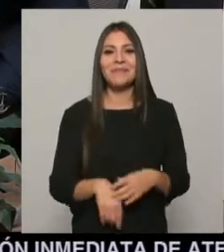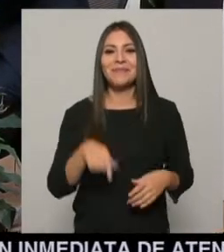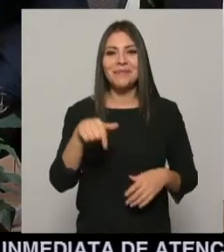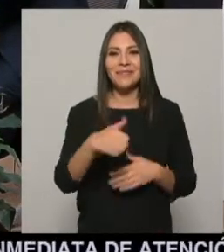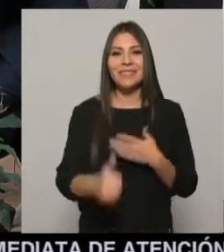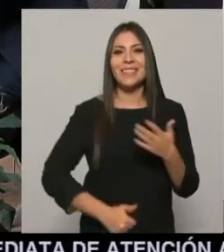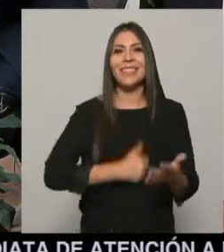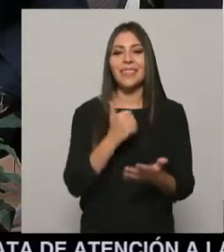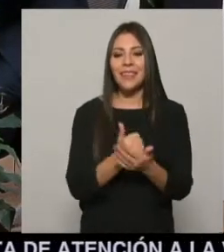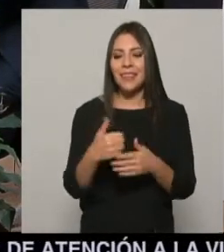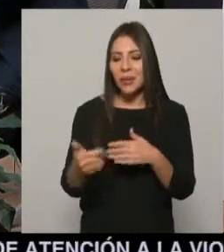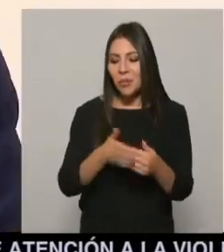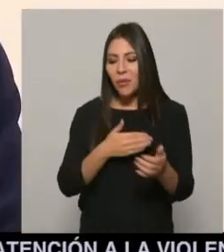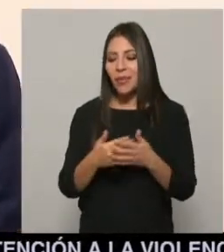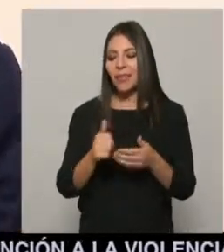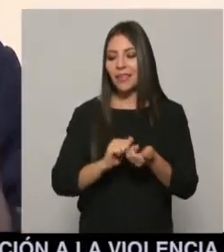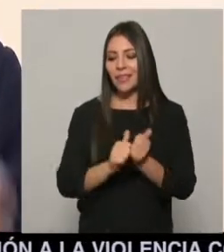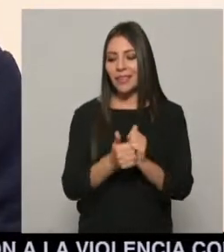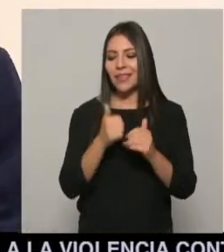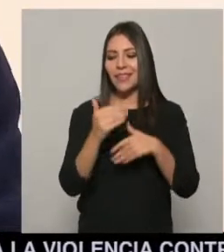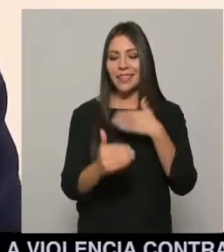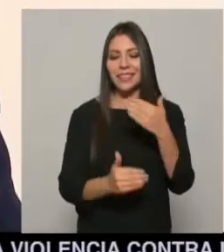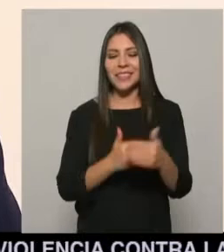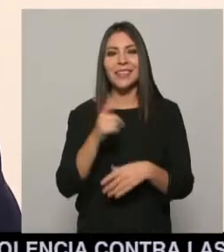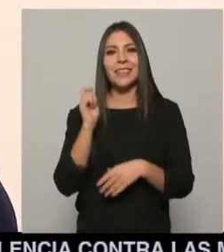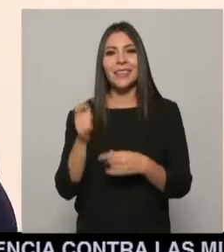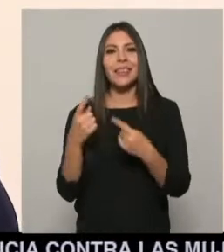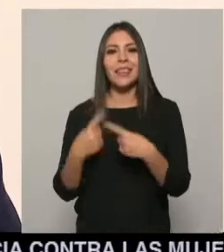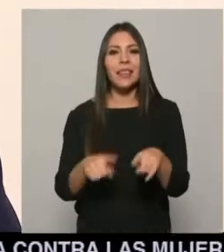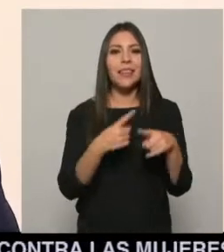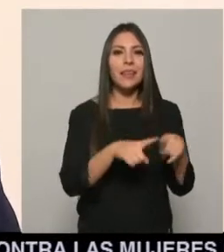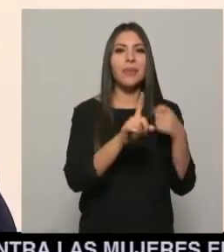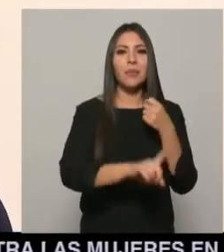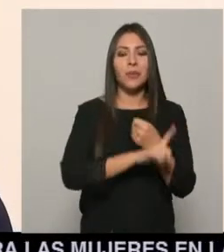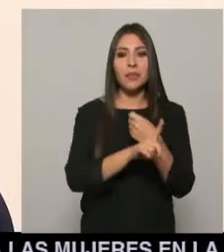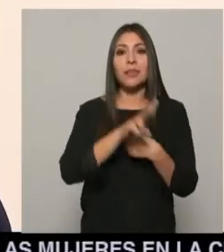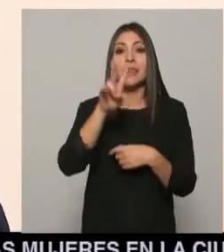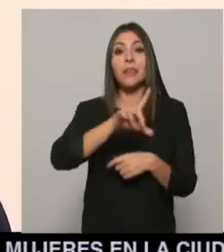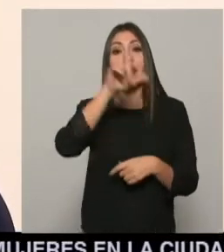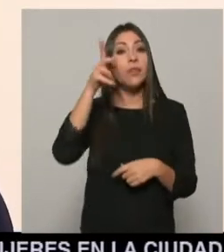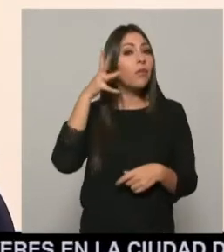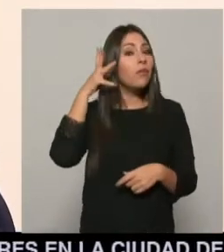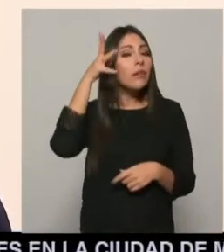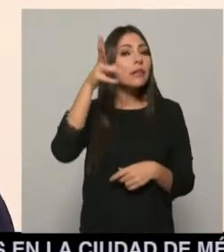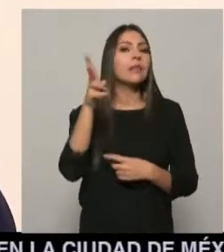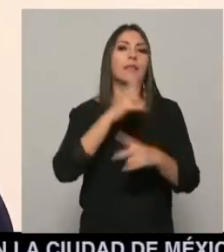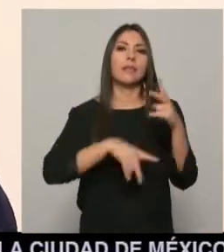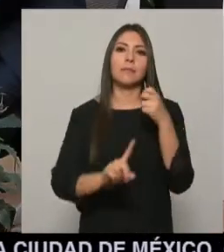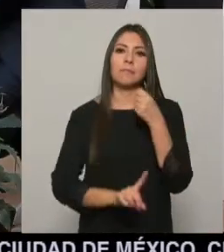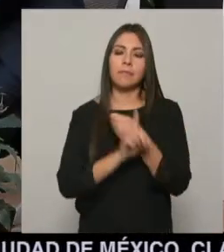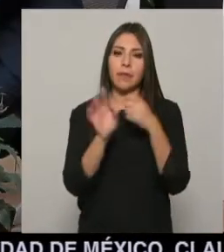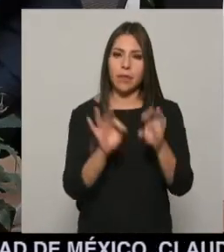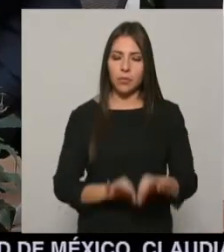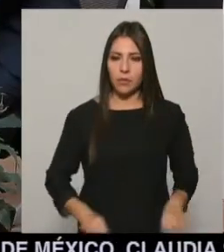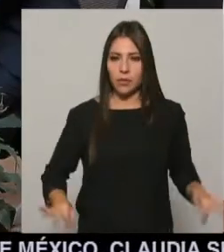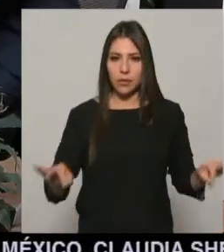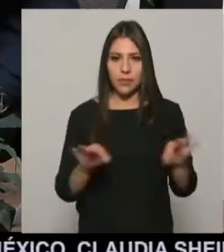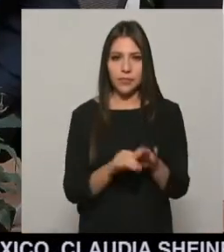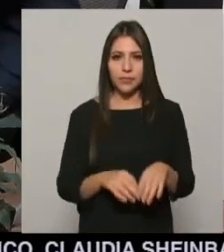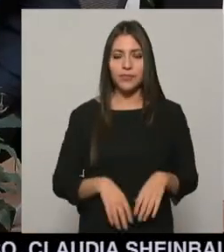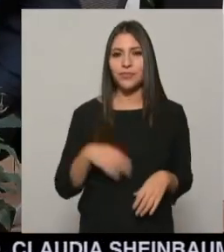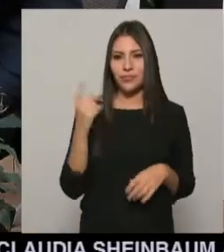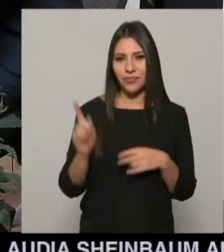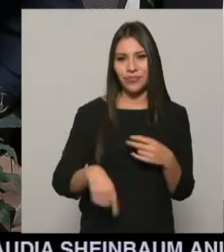de avanzada, que ha venido progresando con sus enormes diferencias y sus enormes problemas, de verdad va a enfrentar una crisis muy importante.